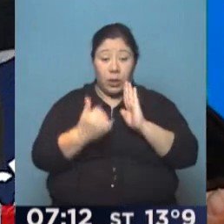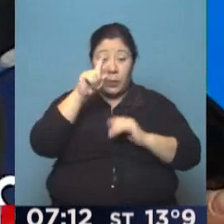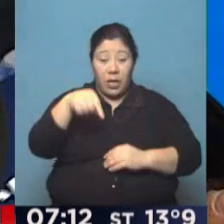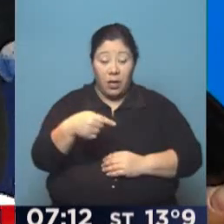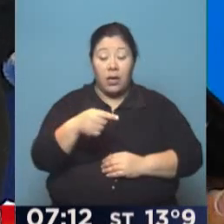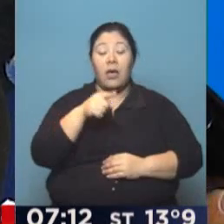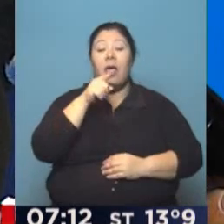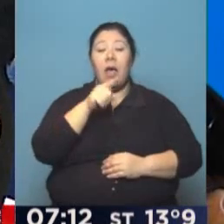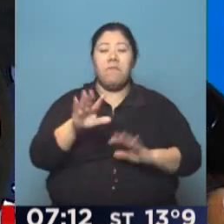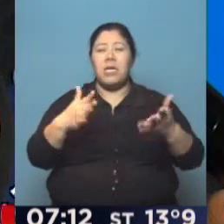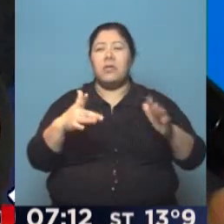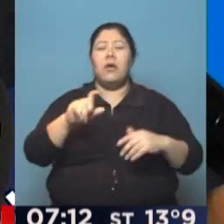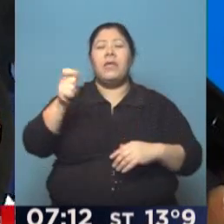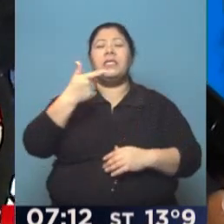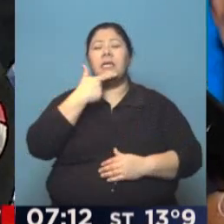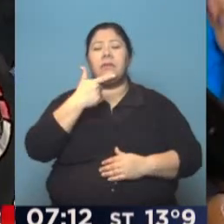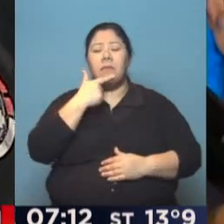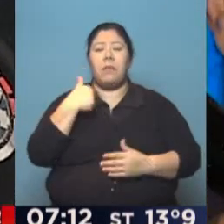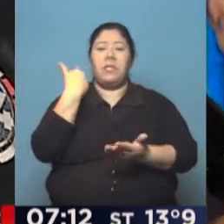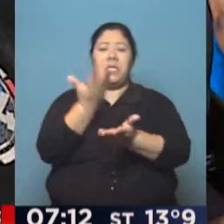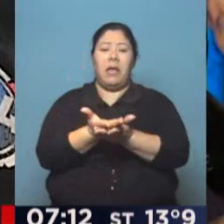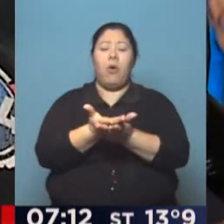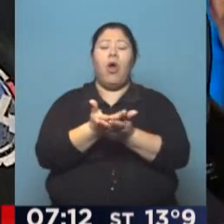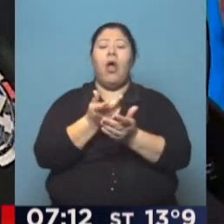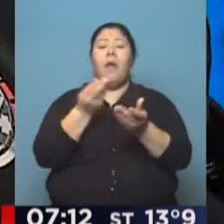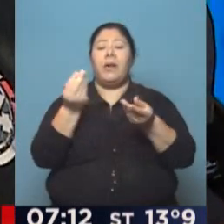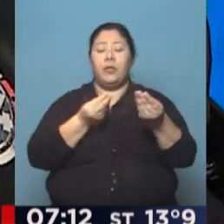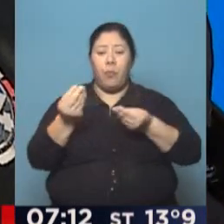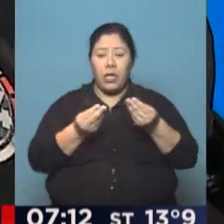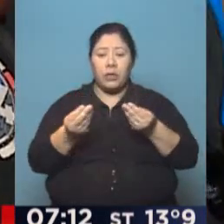septiembre, más o menos al mismo tiempo que la presentación presupuestaria, podamos presentar un proyecto que ayude en ese sentido.